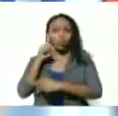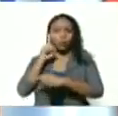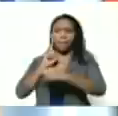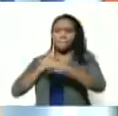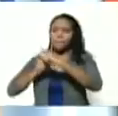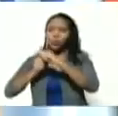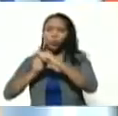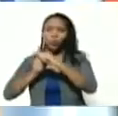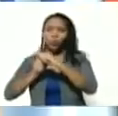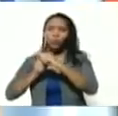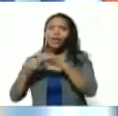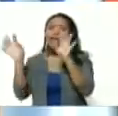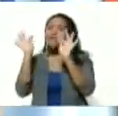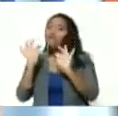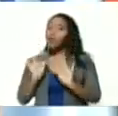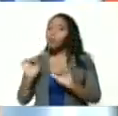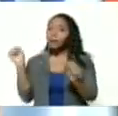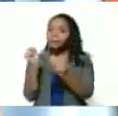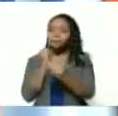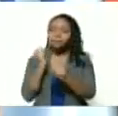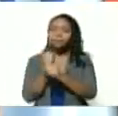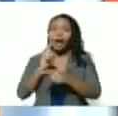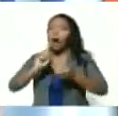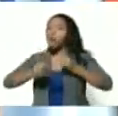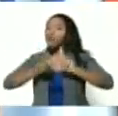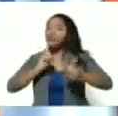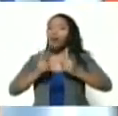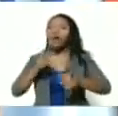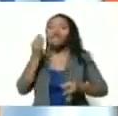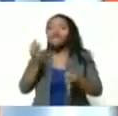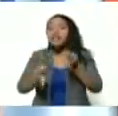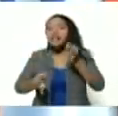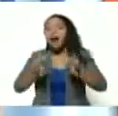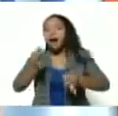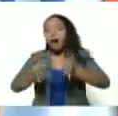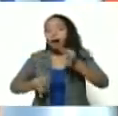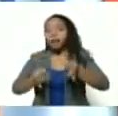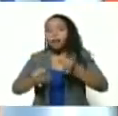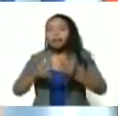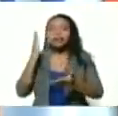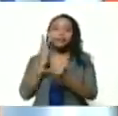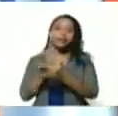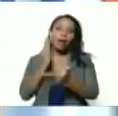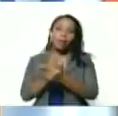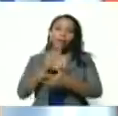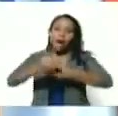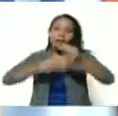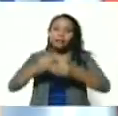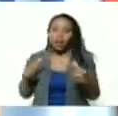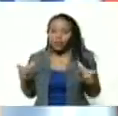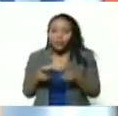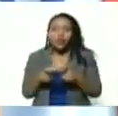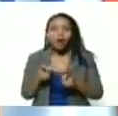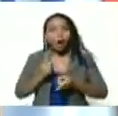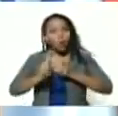detectando del modus operandi de algunos fiscales, que siempre van a ser la minoría, pero